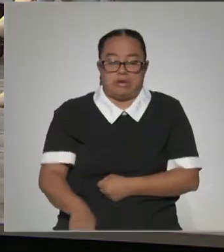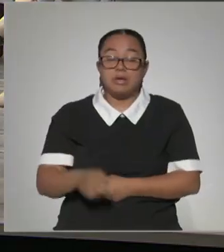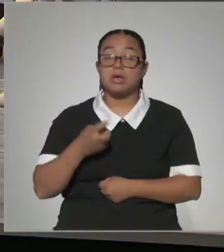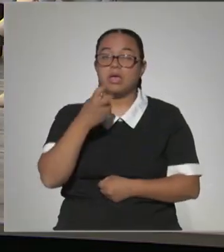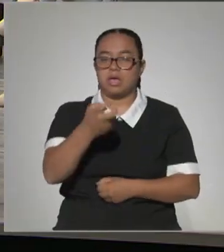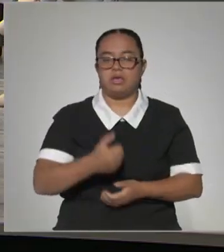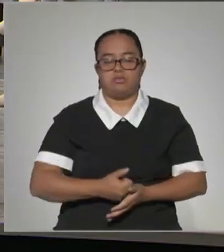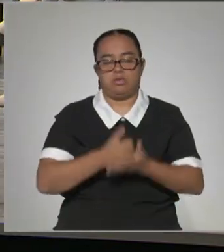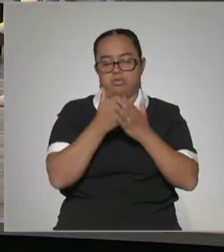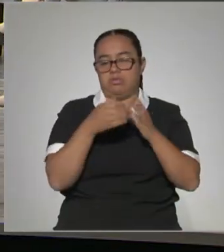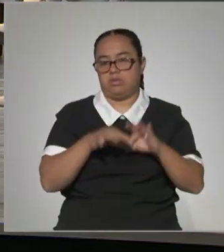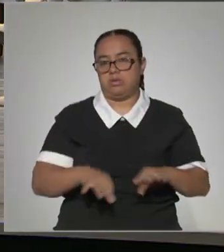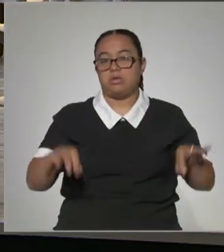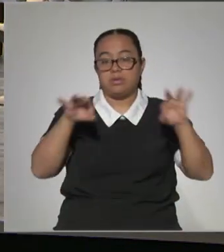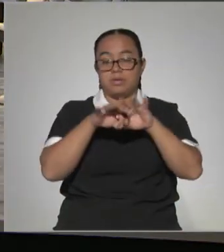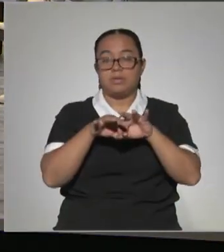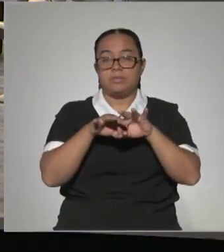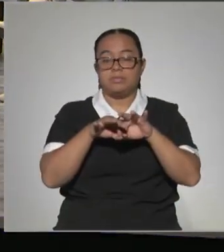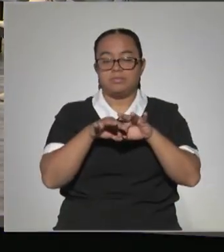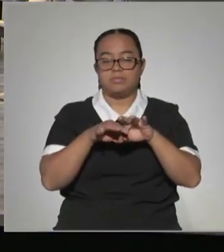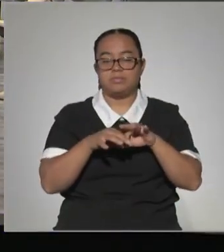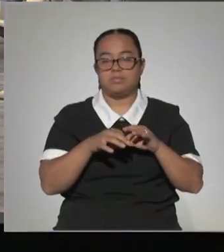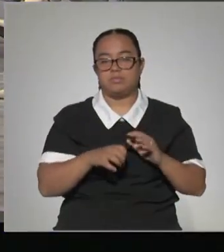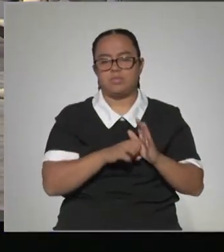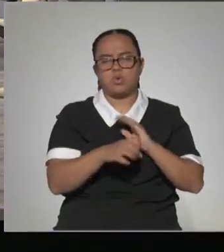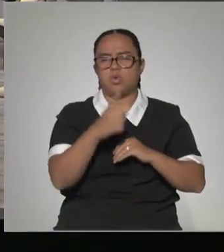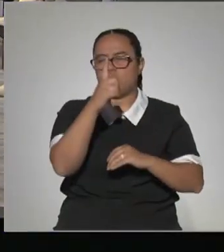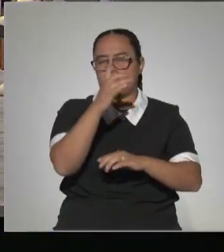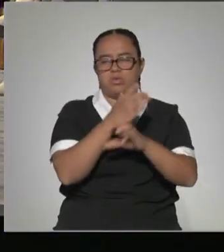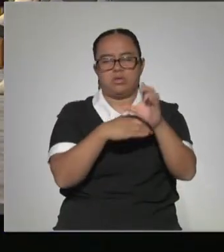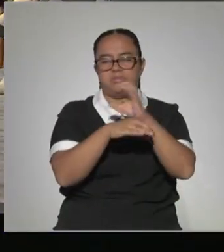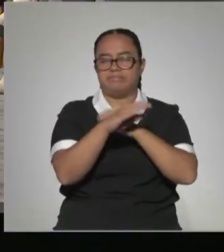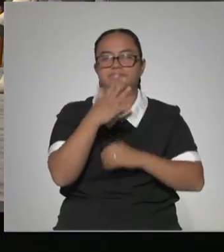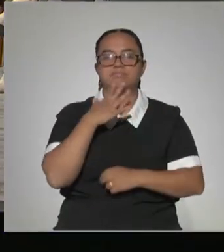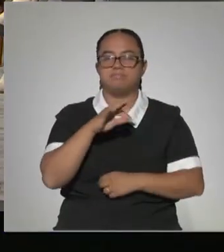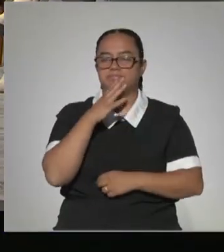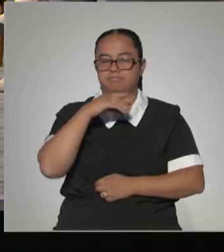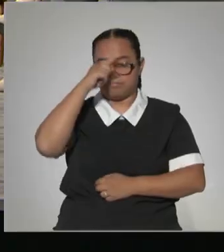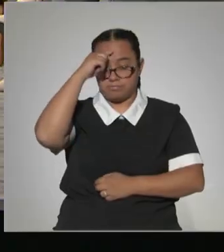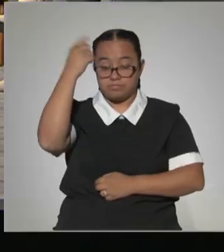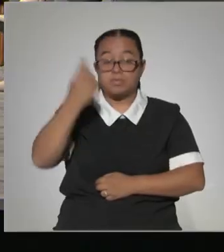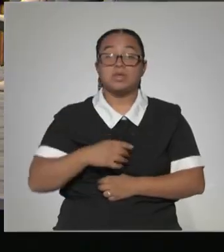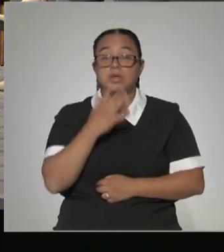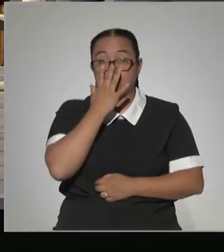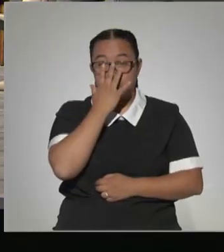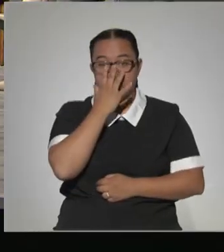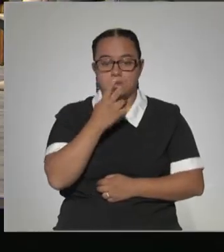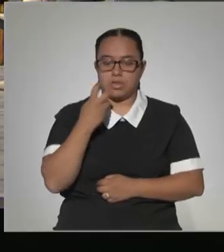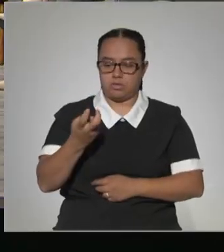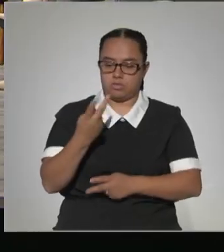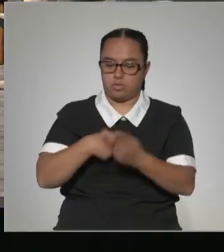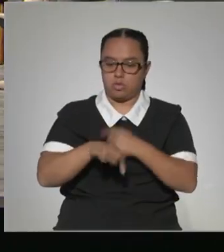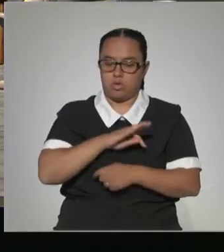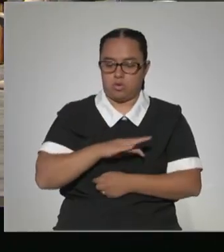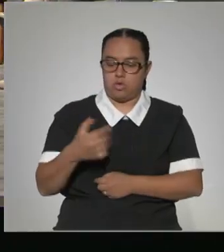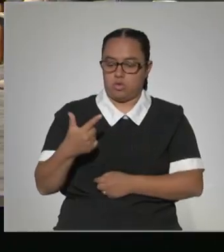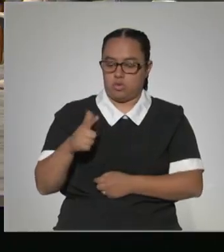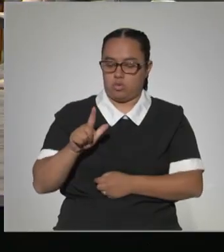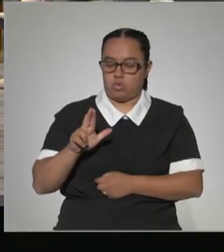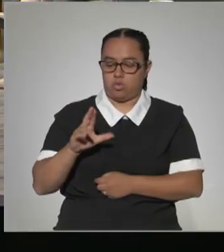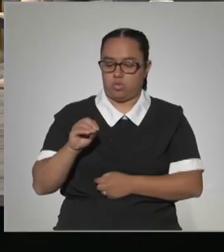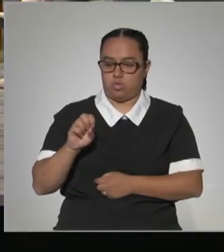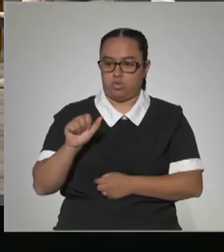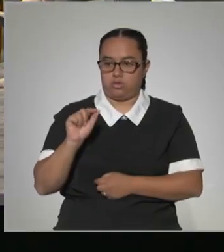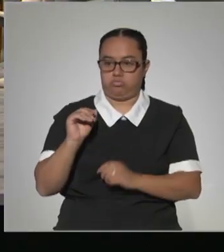básicas, fundamentales, ¿no? Una cosa sencilla, por ejemplo, aumenta la disponibilidad de glucosa en las células, ¿no?